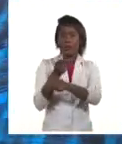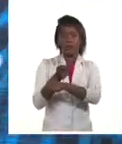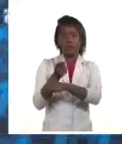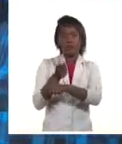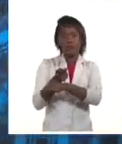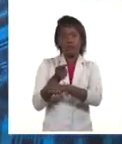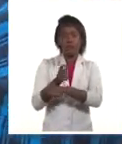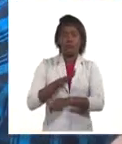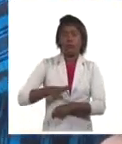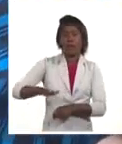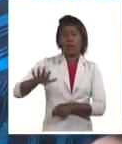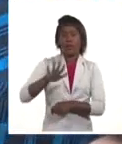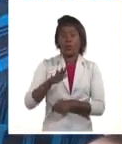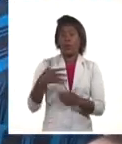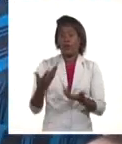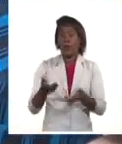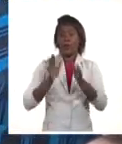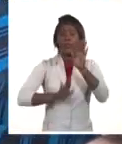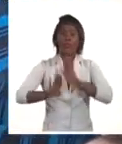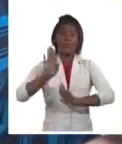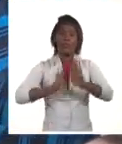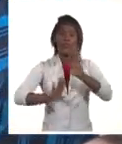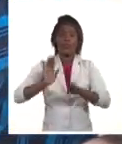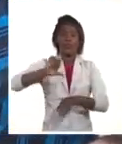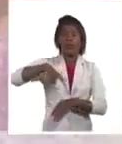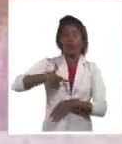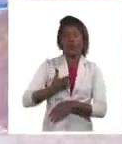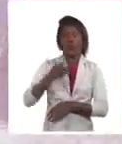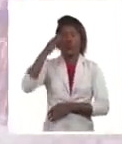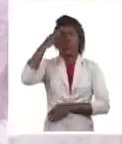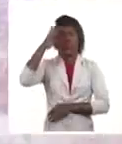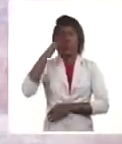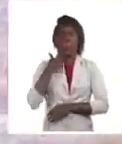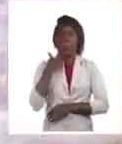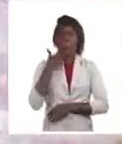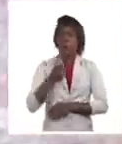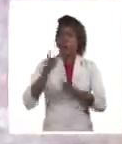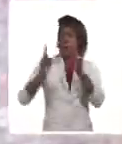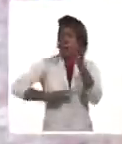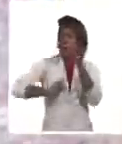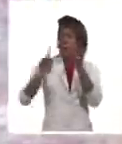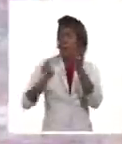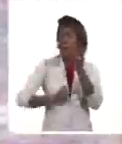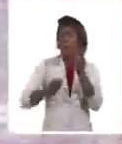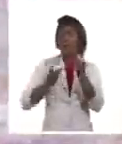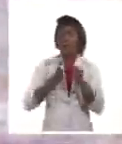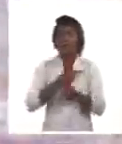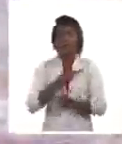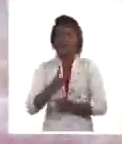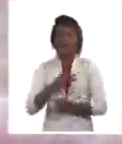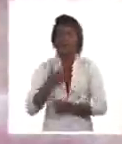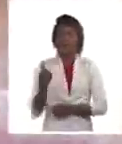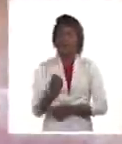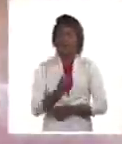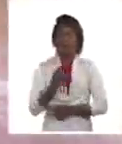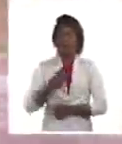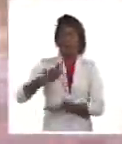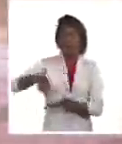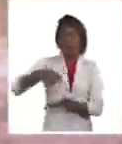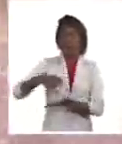artística en defensa de las esencias culturales del país y los valores identitarios a través de la danza.